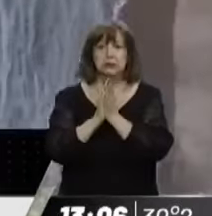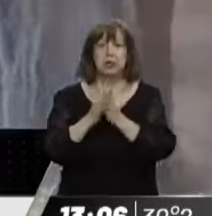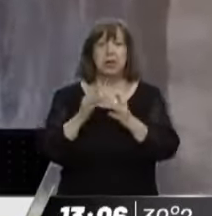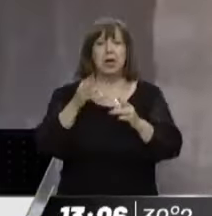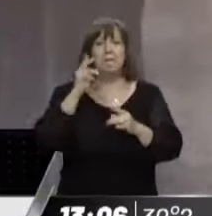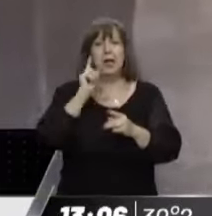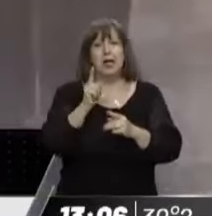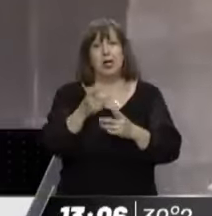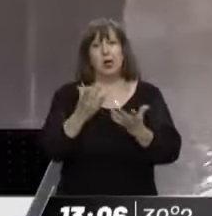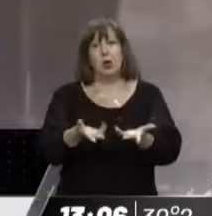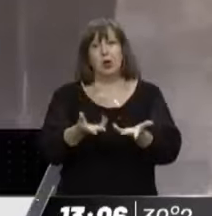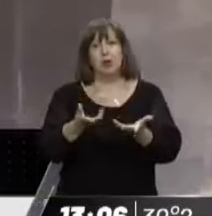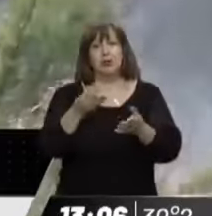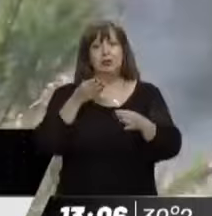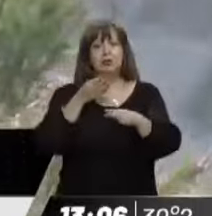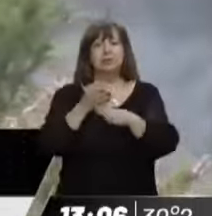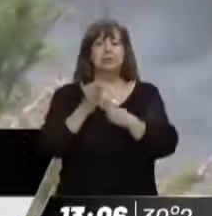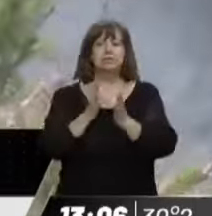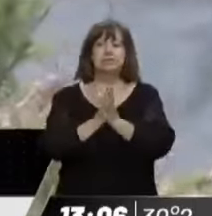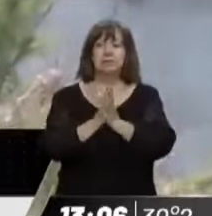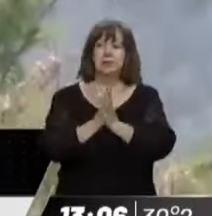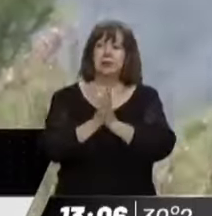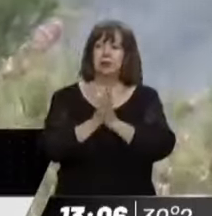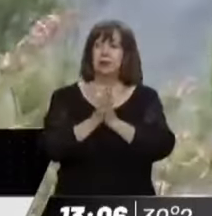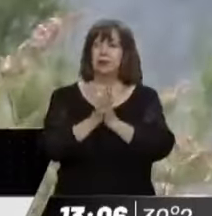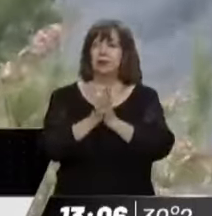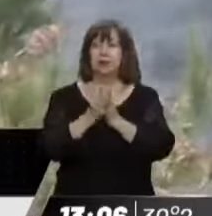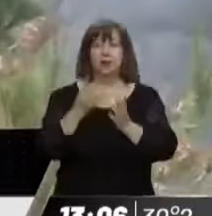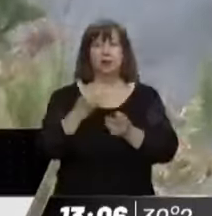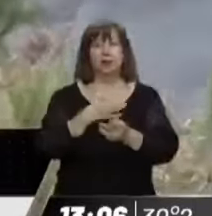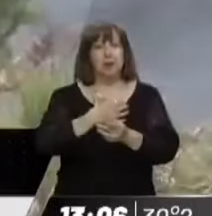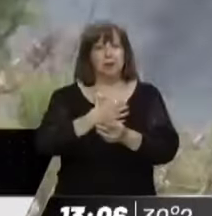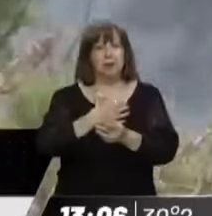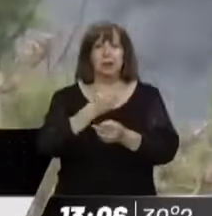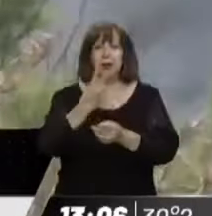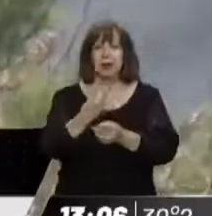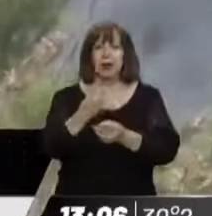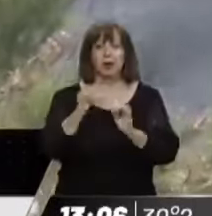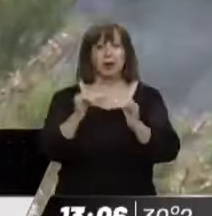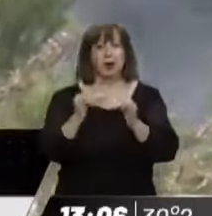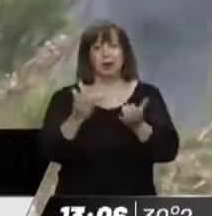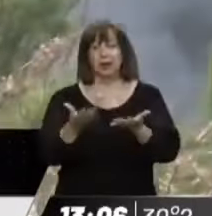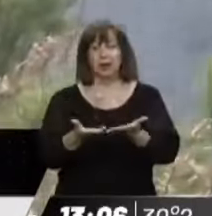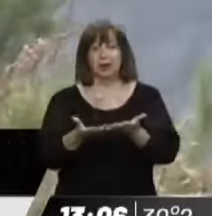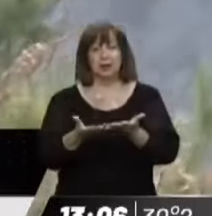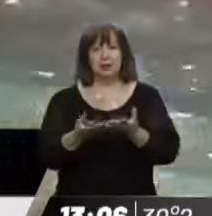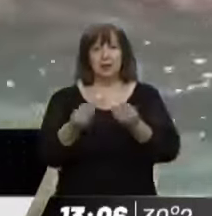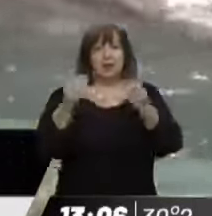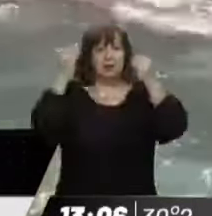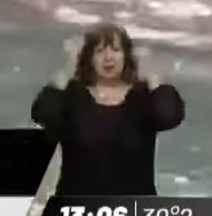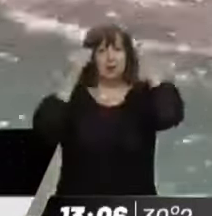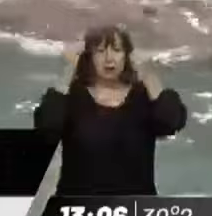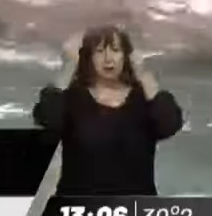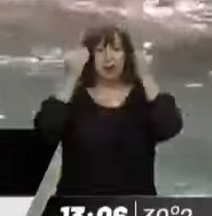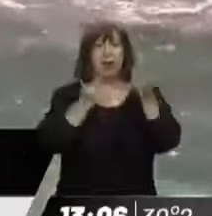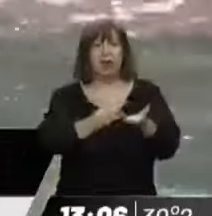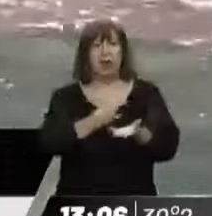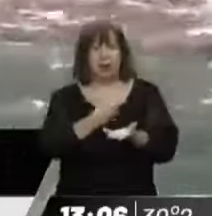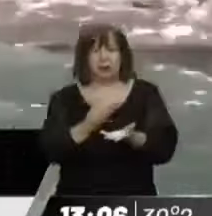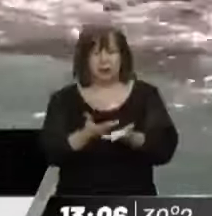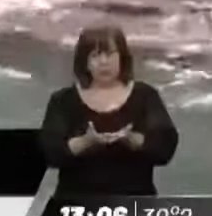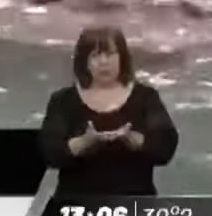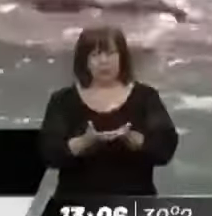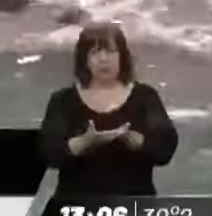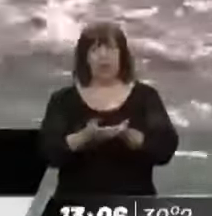cauces. Vamos a aprovechar lamentablemente que se han dado estos dos casos que nos han generado mucha preocupación para decirles que